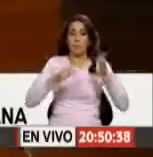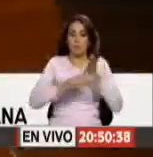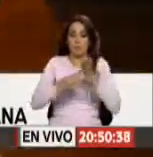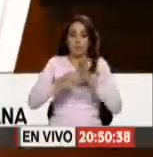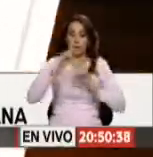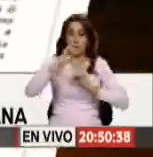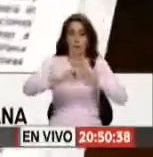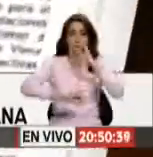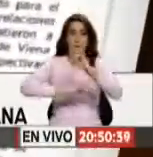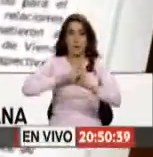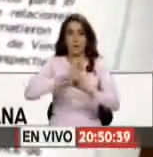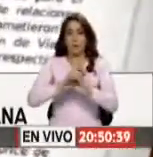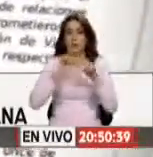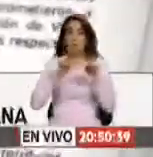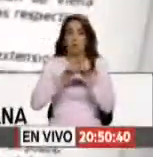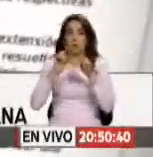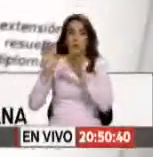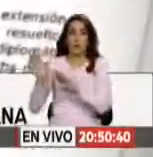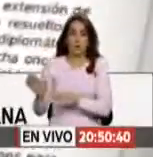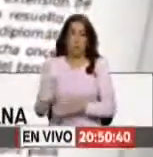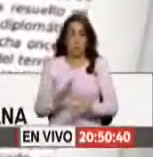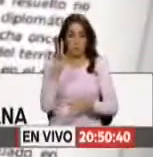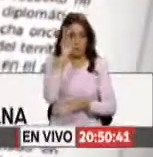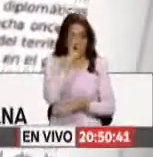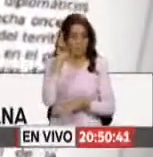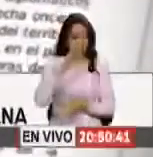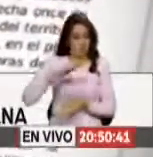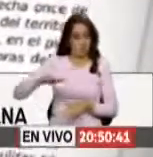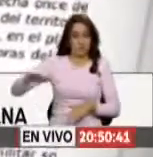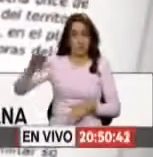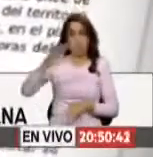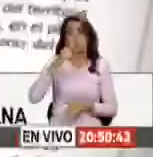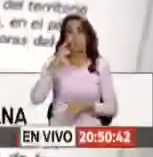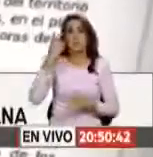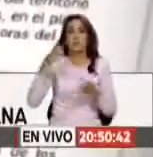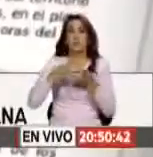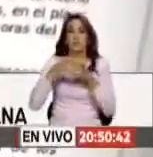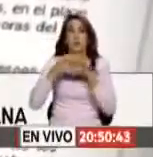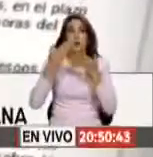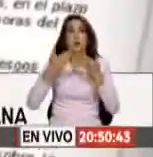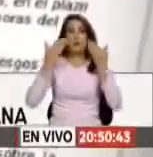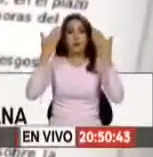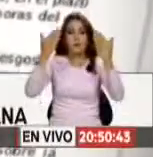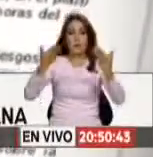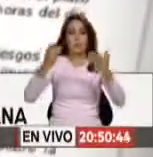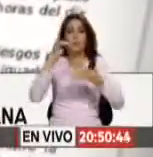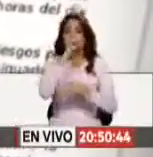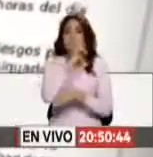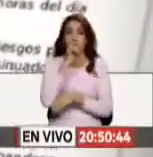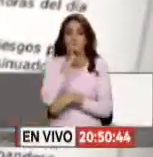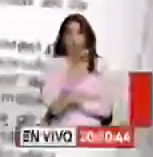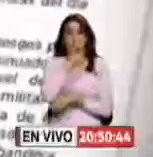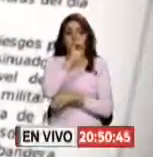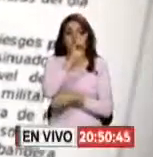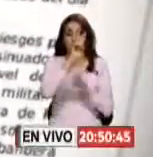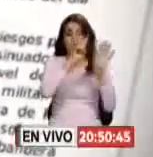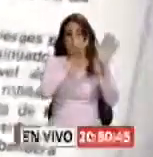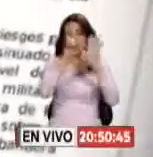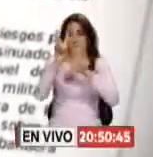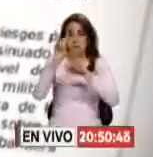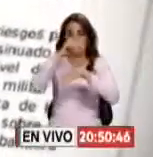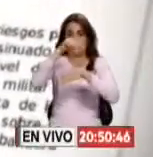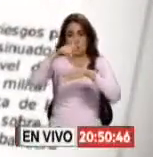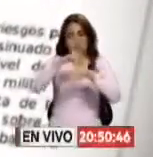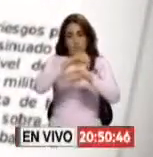Arreaza informó que el gobierno venezolano finalizó las conversaciones con Estados Unidos y dio plazo de 72 horas a los